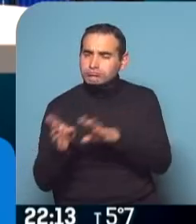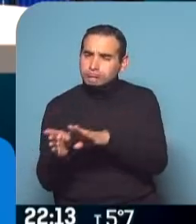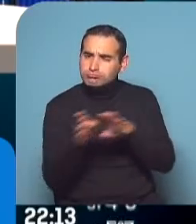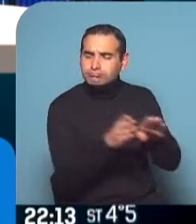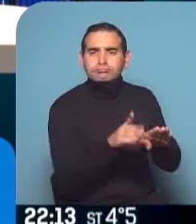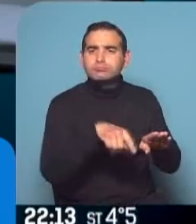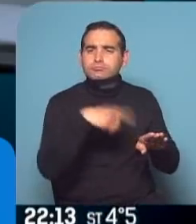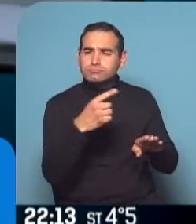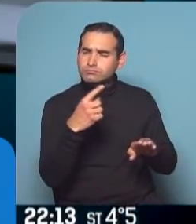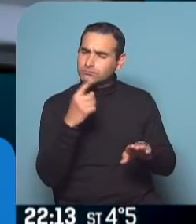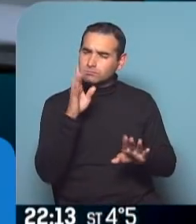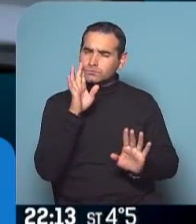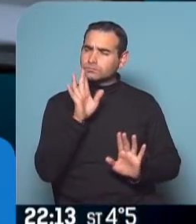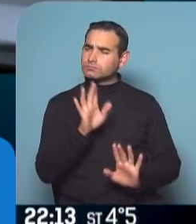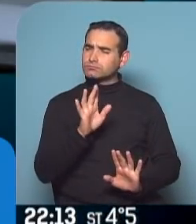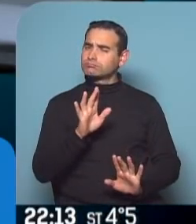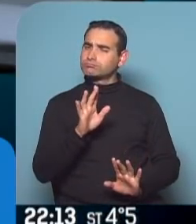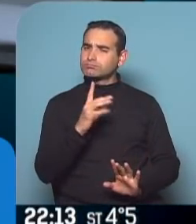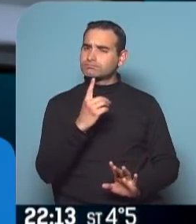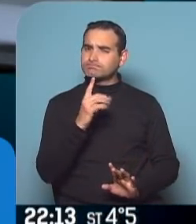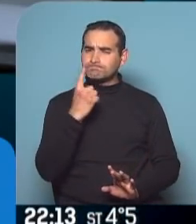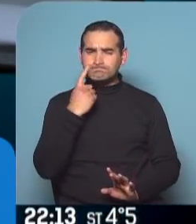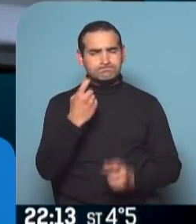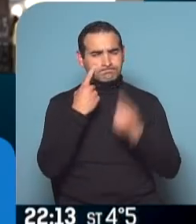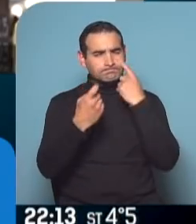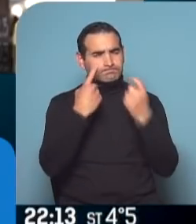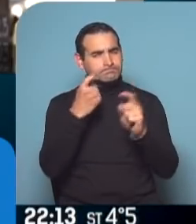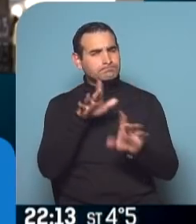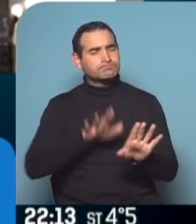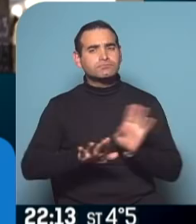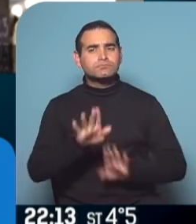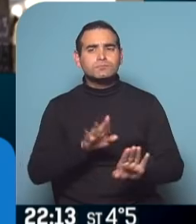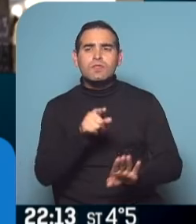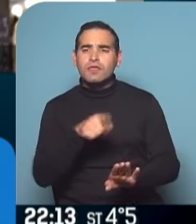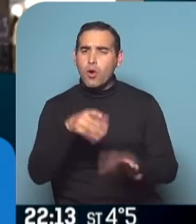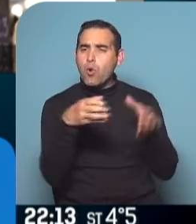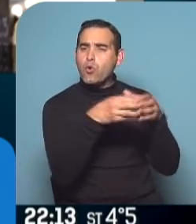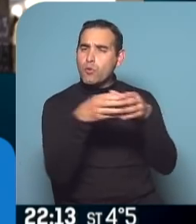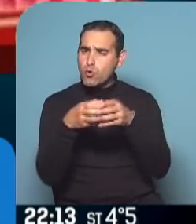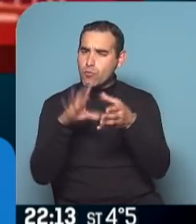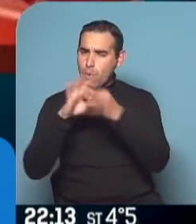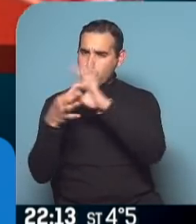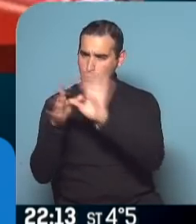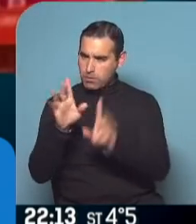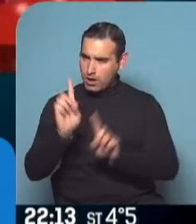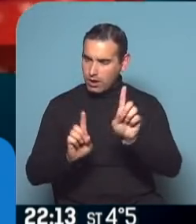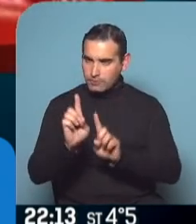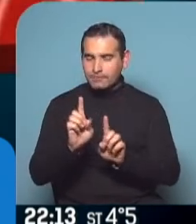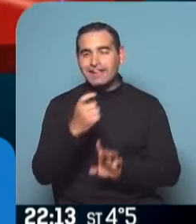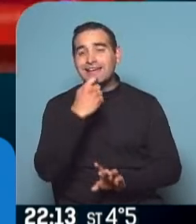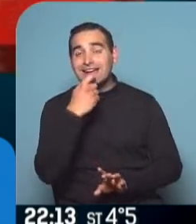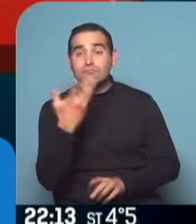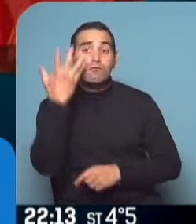precaución, ¿no? La actitud más bien cauta ante este acuerdo en varios sectores de las sociedades europeas. Para poner el caso